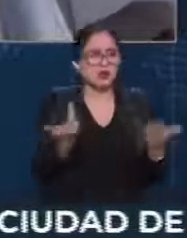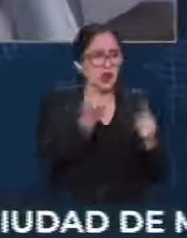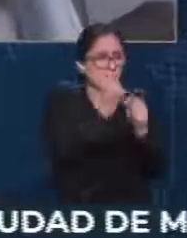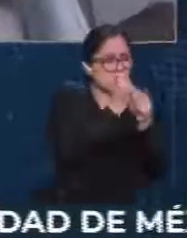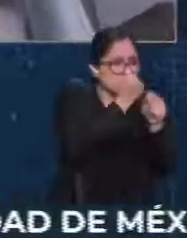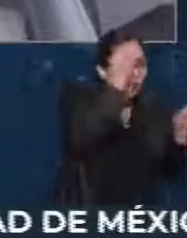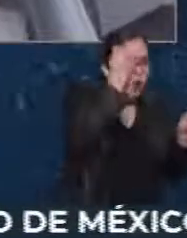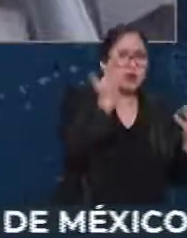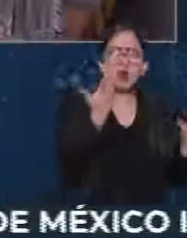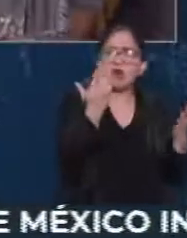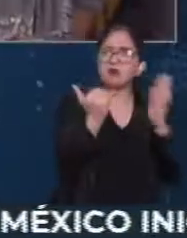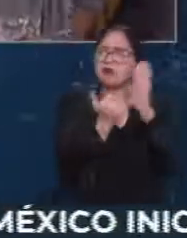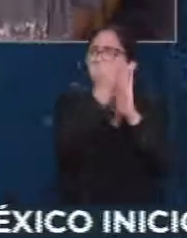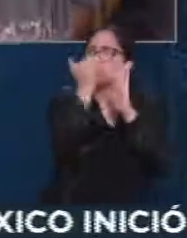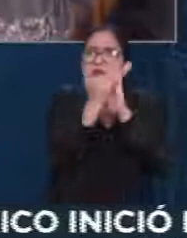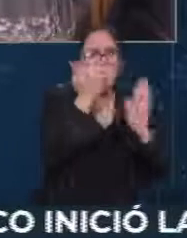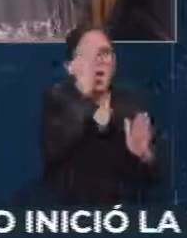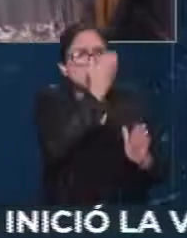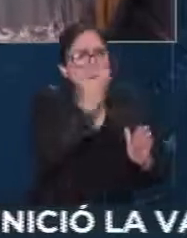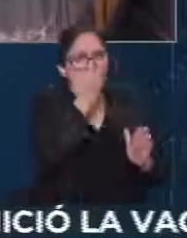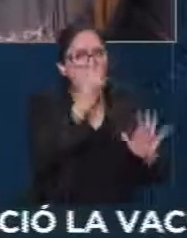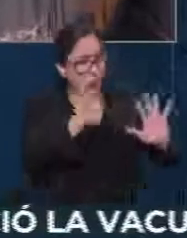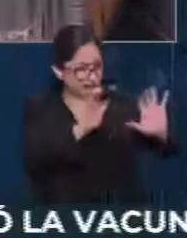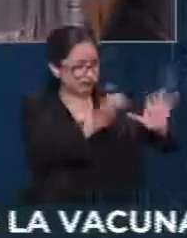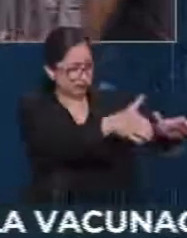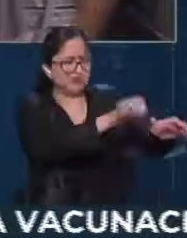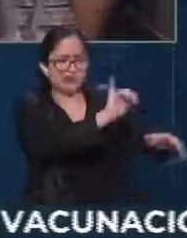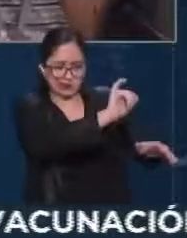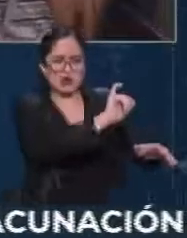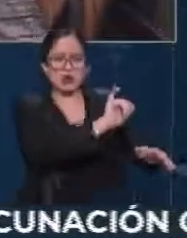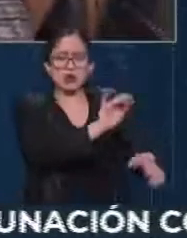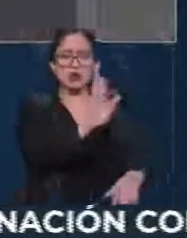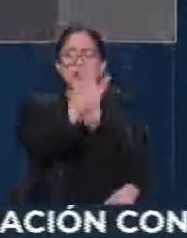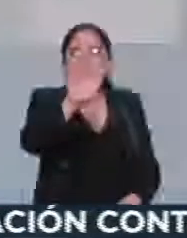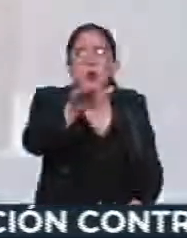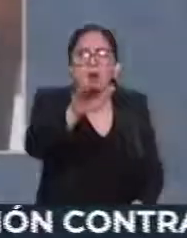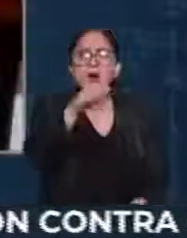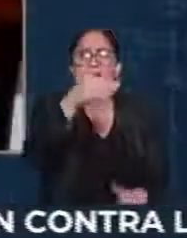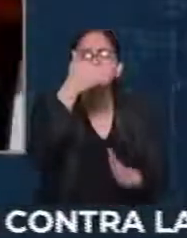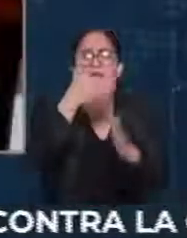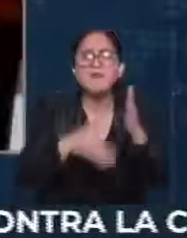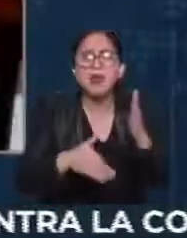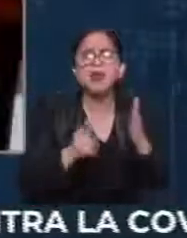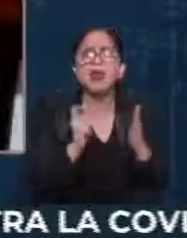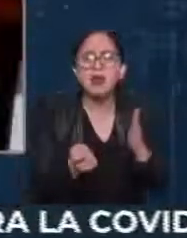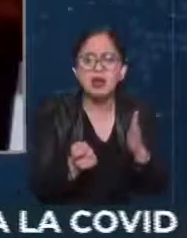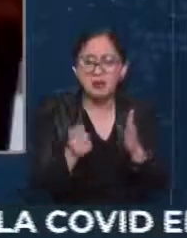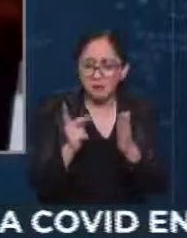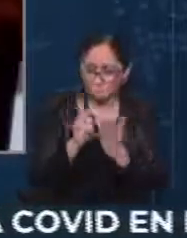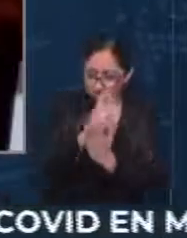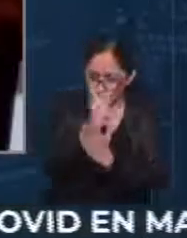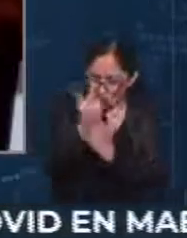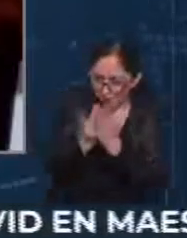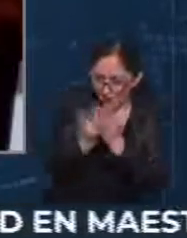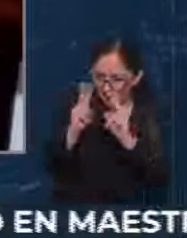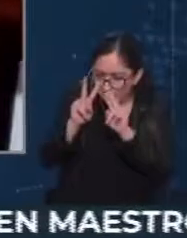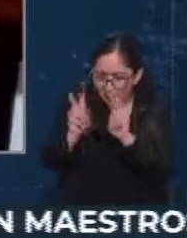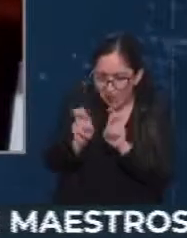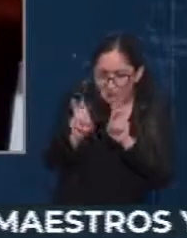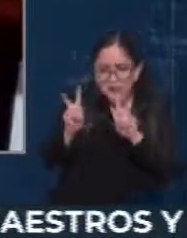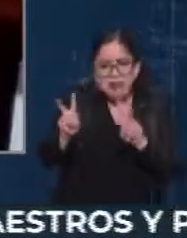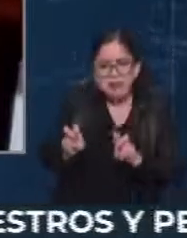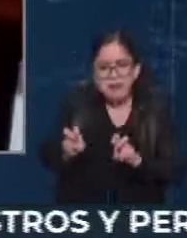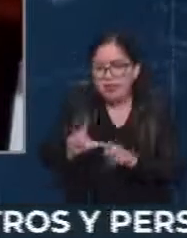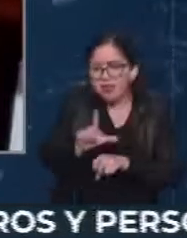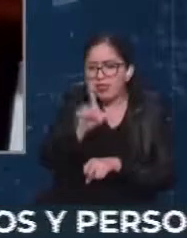etc. Y, oigan, ¿y cuál va a ser el currículum post-pandemia? Hay un filósofo retebueno que se